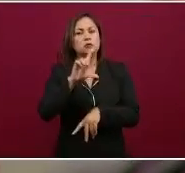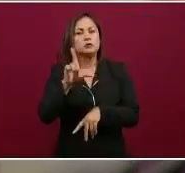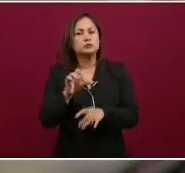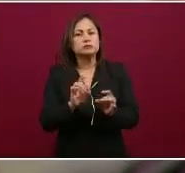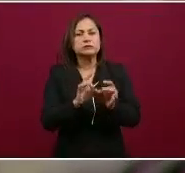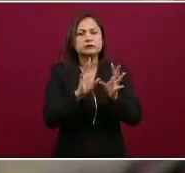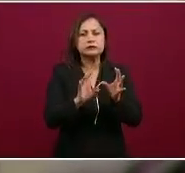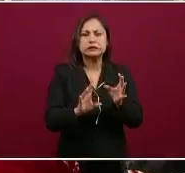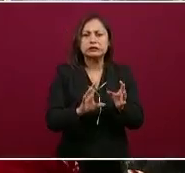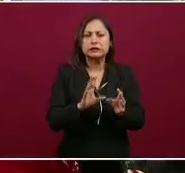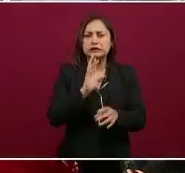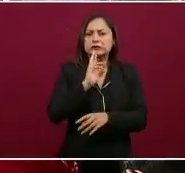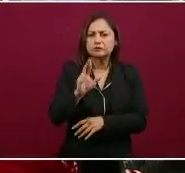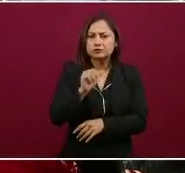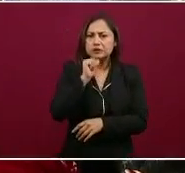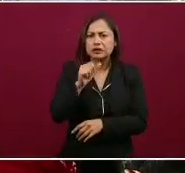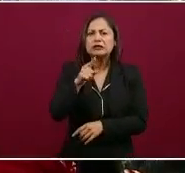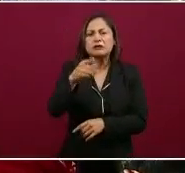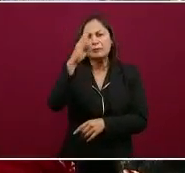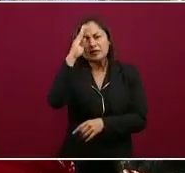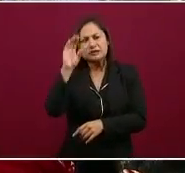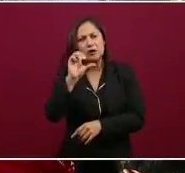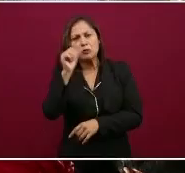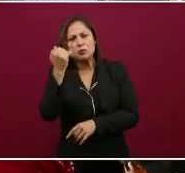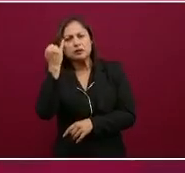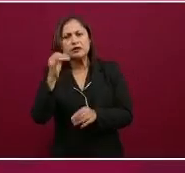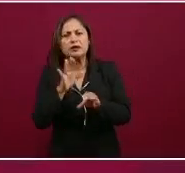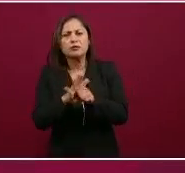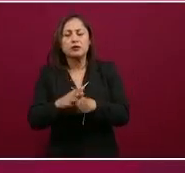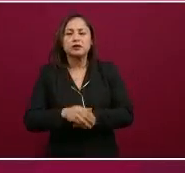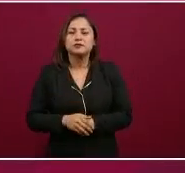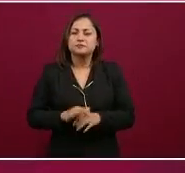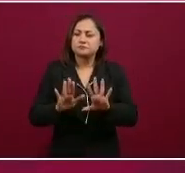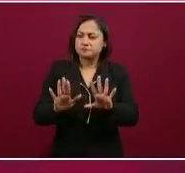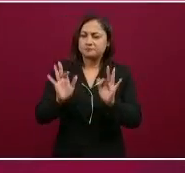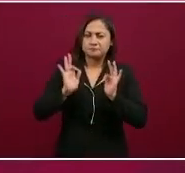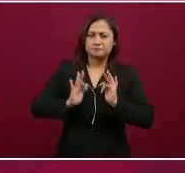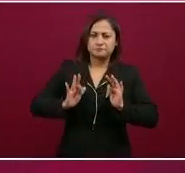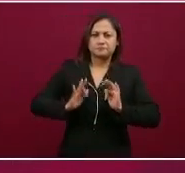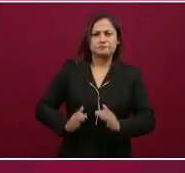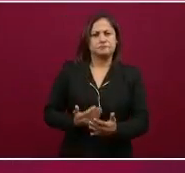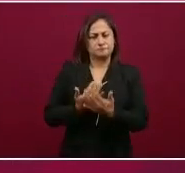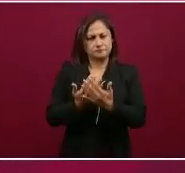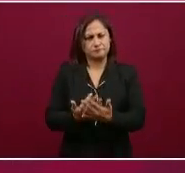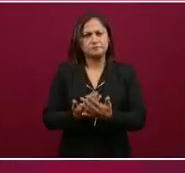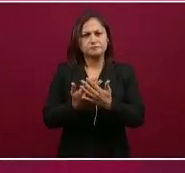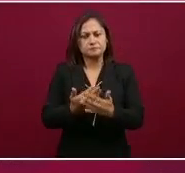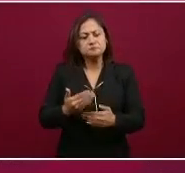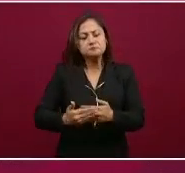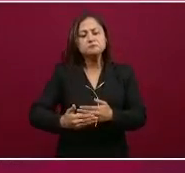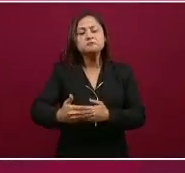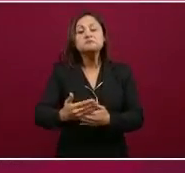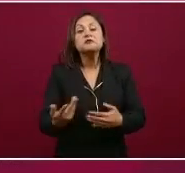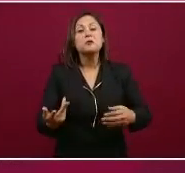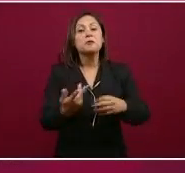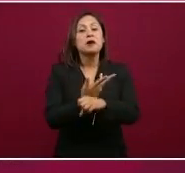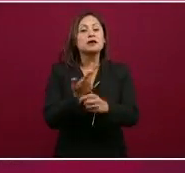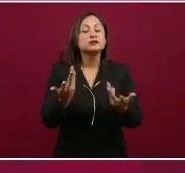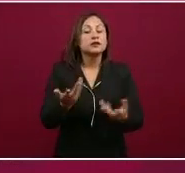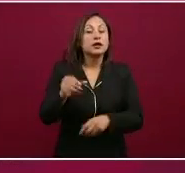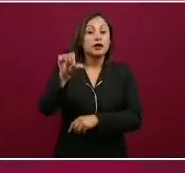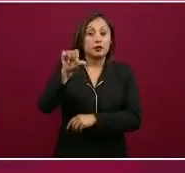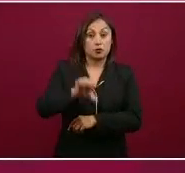de Estados Unidos? Gracias. Vamos a esperarnos, vamos a esperarnos. Vamos a ver qué va a suceder el día de hoy,